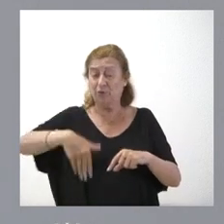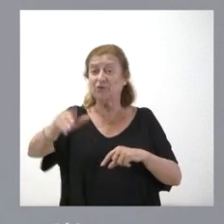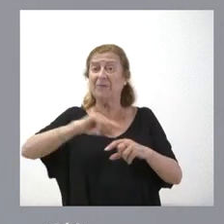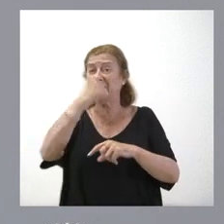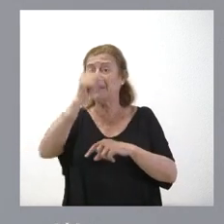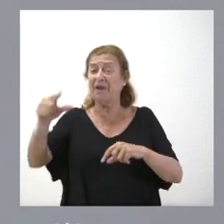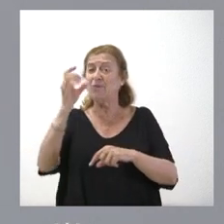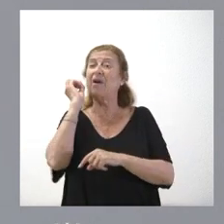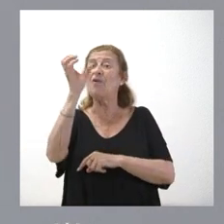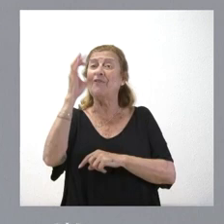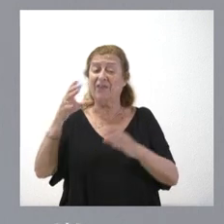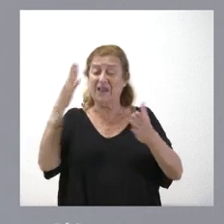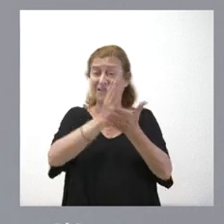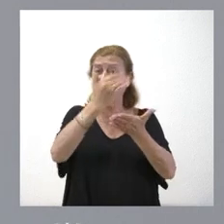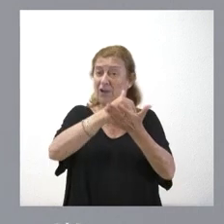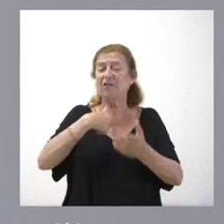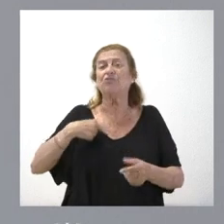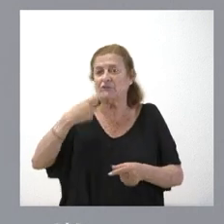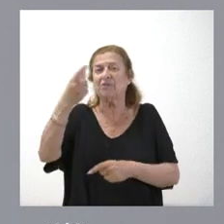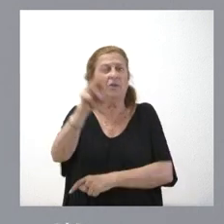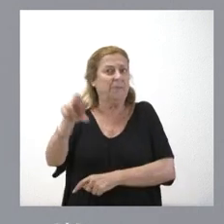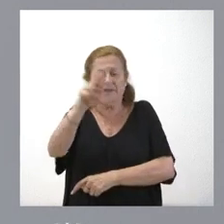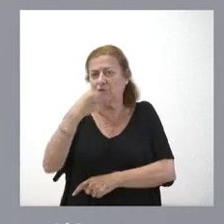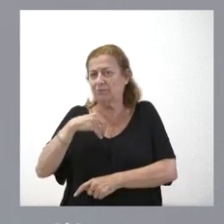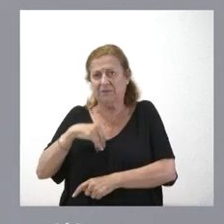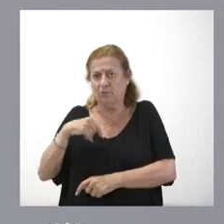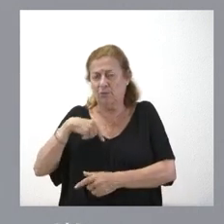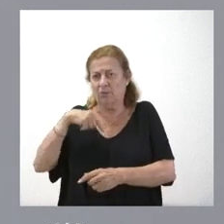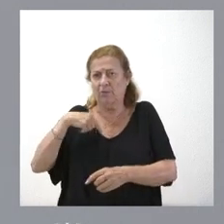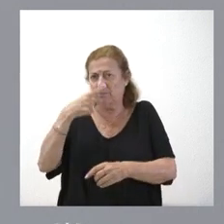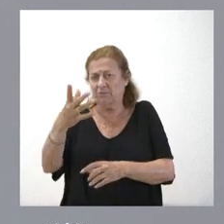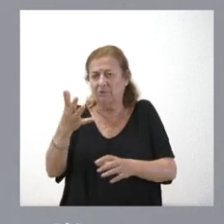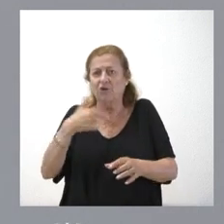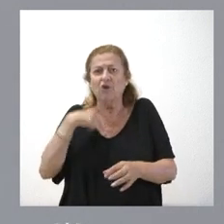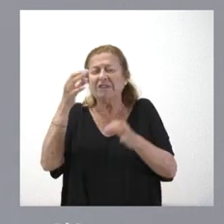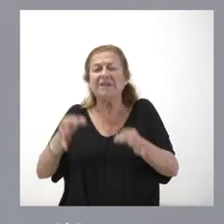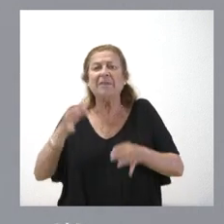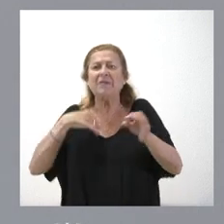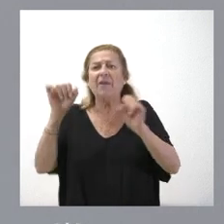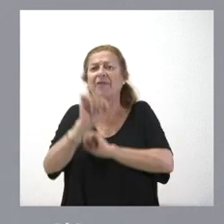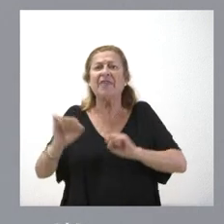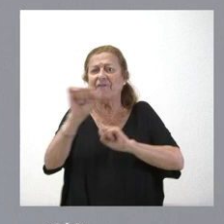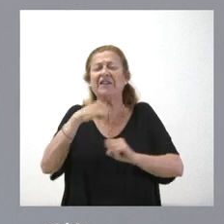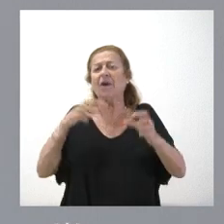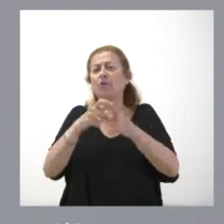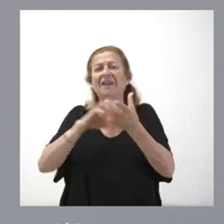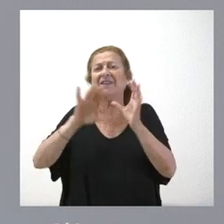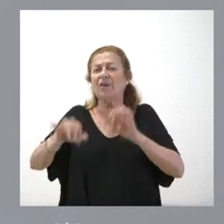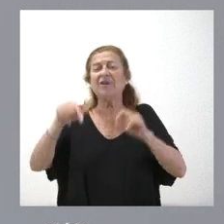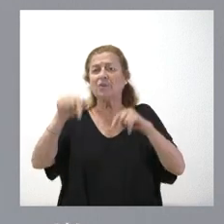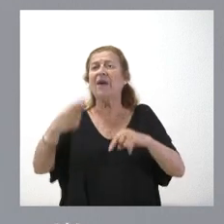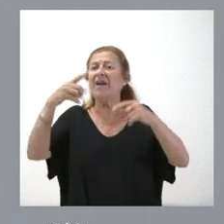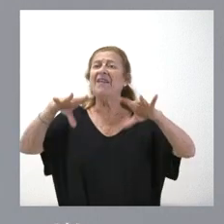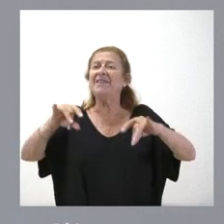conferencia sectorial y nosotros reiteramos la posición que hemos mantenido siempre la posición que siempre hemos defendido como junta de Castilla y león que es que esta es una